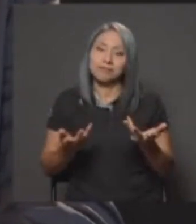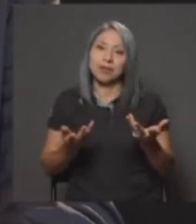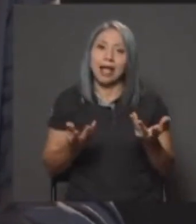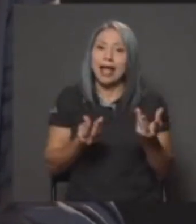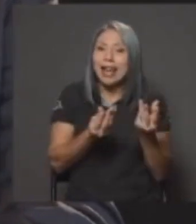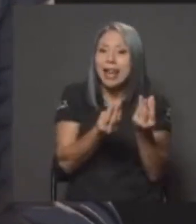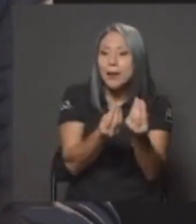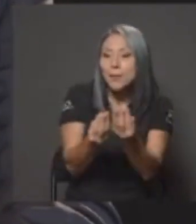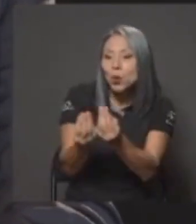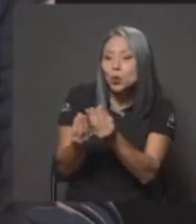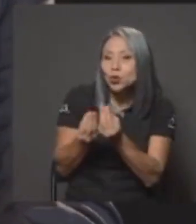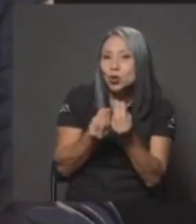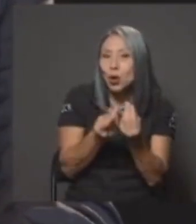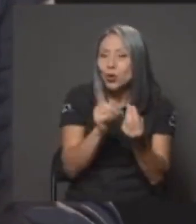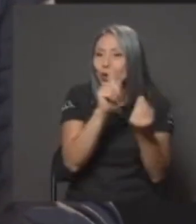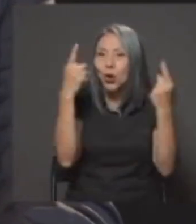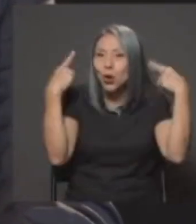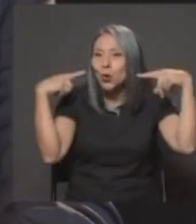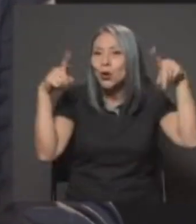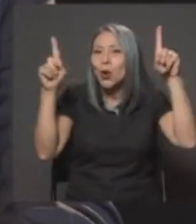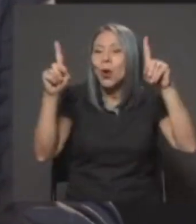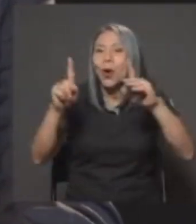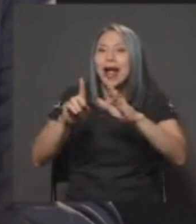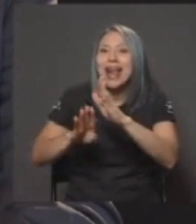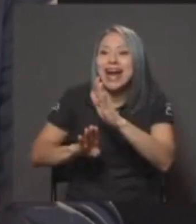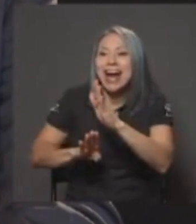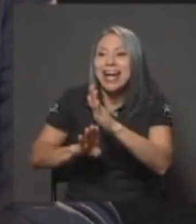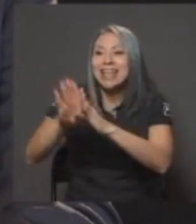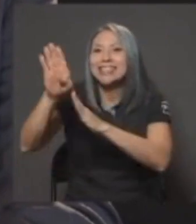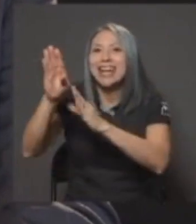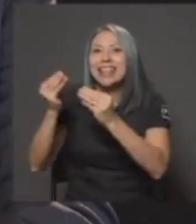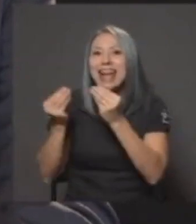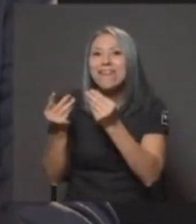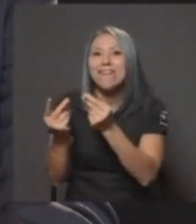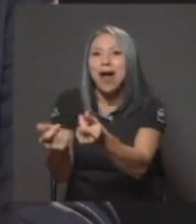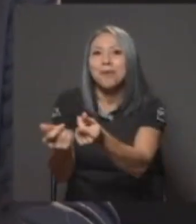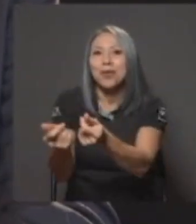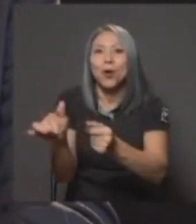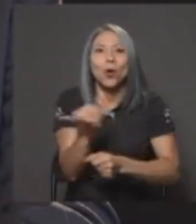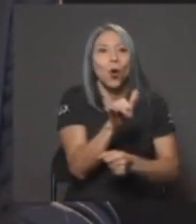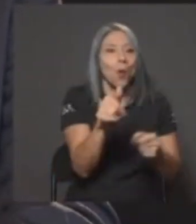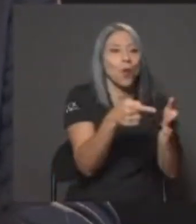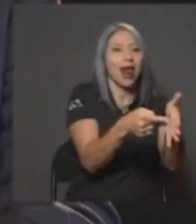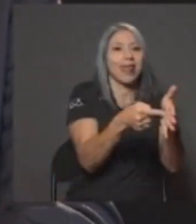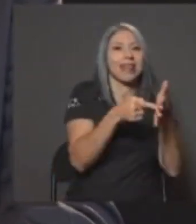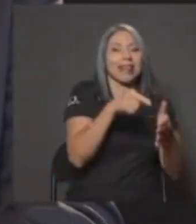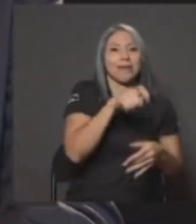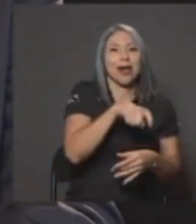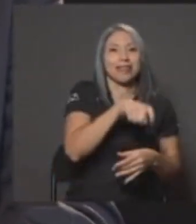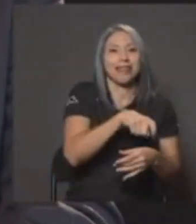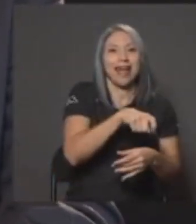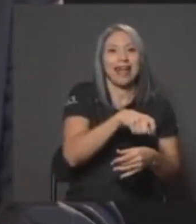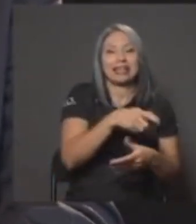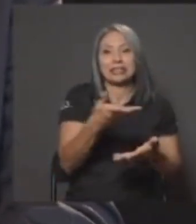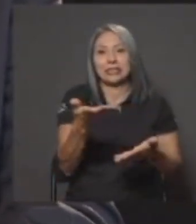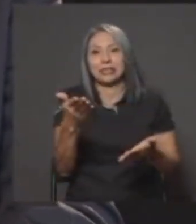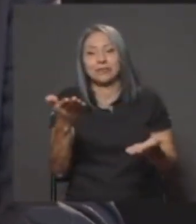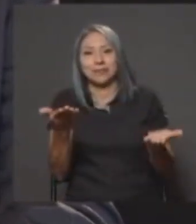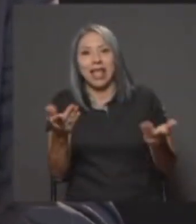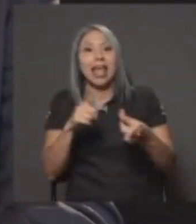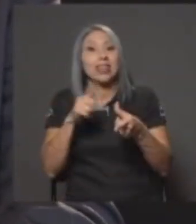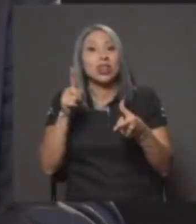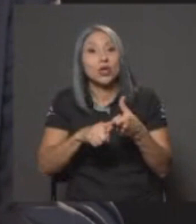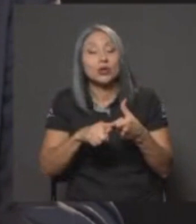no logró crecer tan rápido como la demanda, como el deseo de los consumidores. Y eso empujó